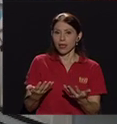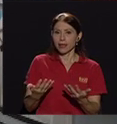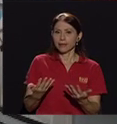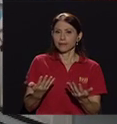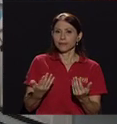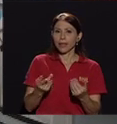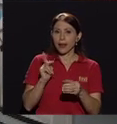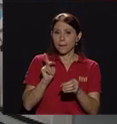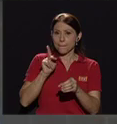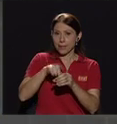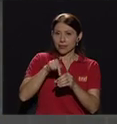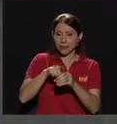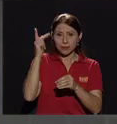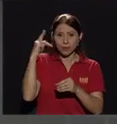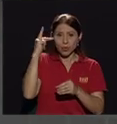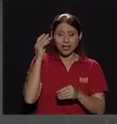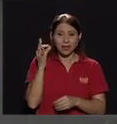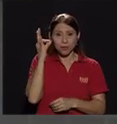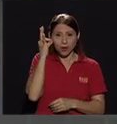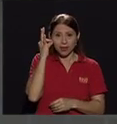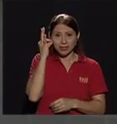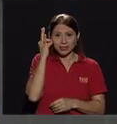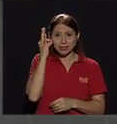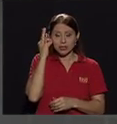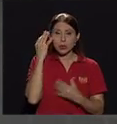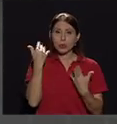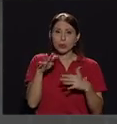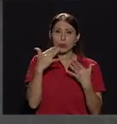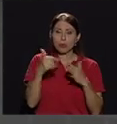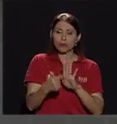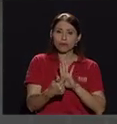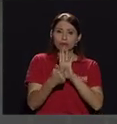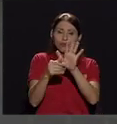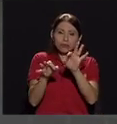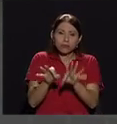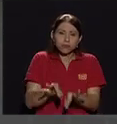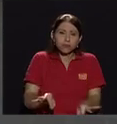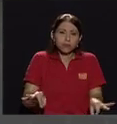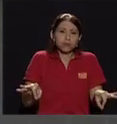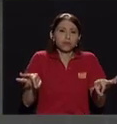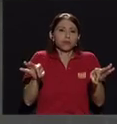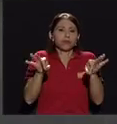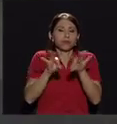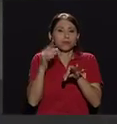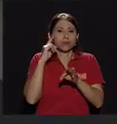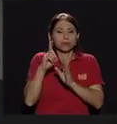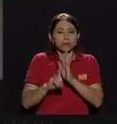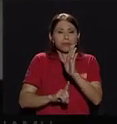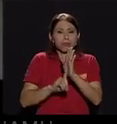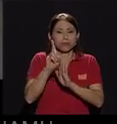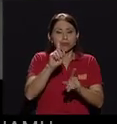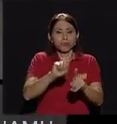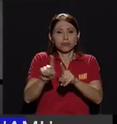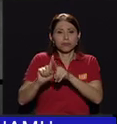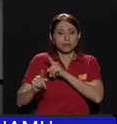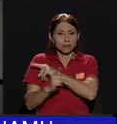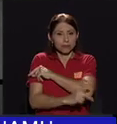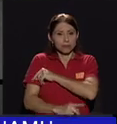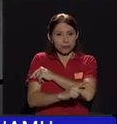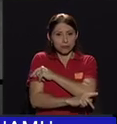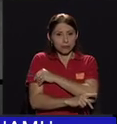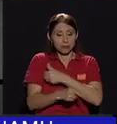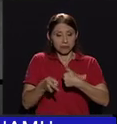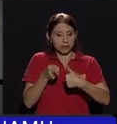sea, la participación política de las mujeres adquiere una trascendencia importantísima para el desarrollo de los